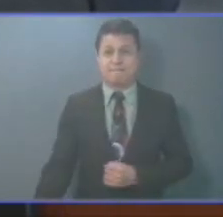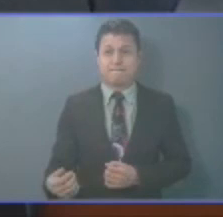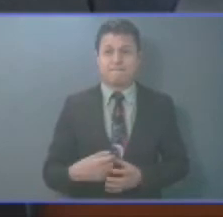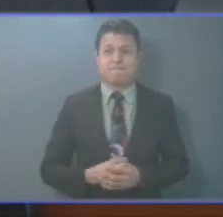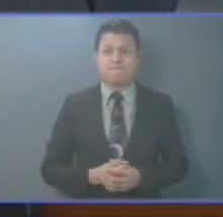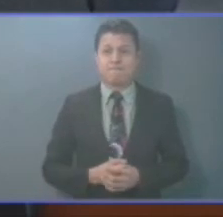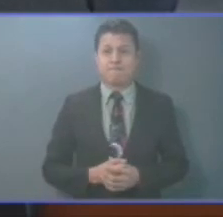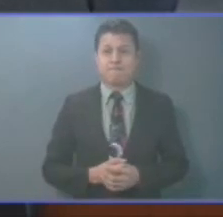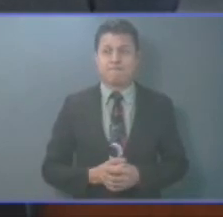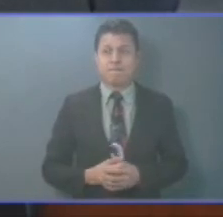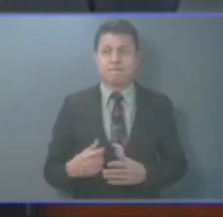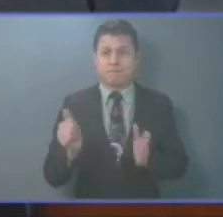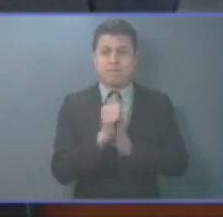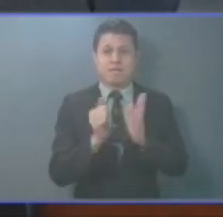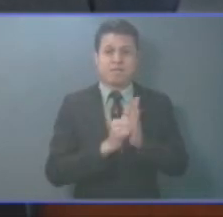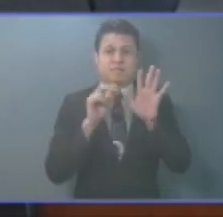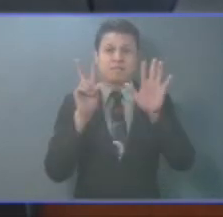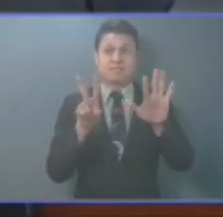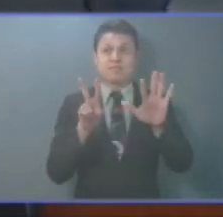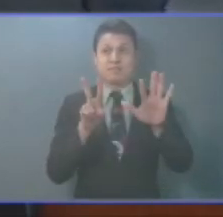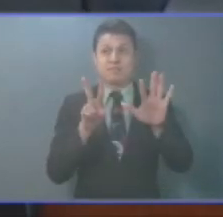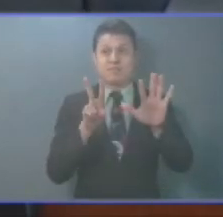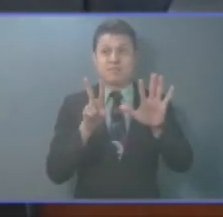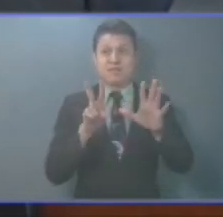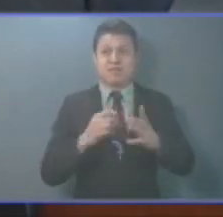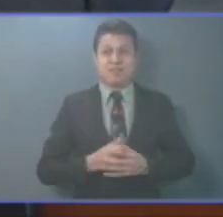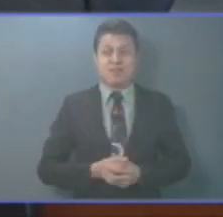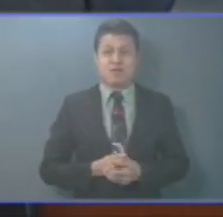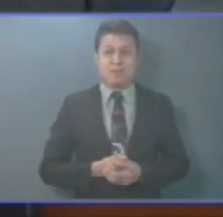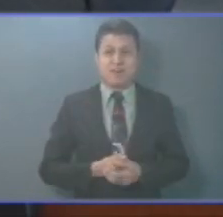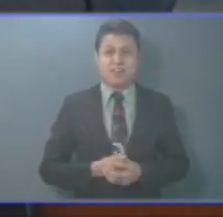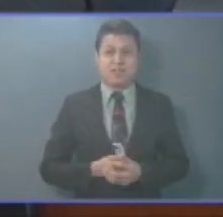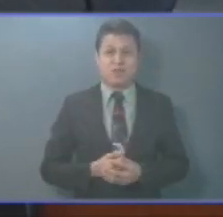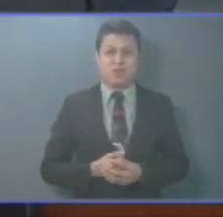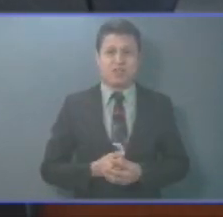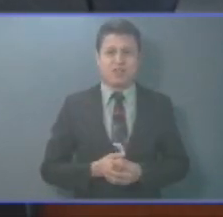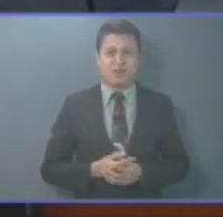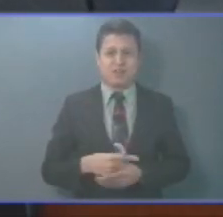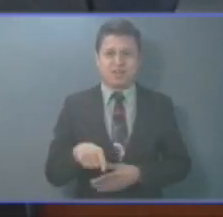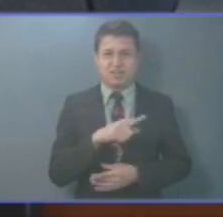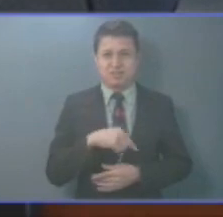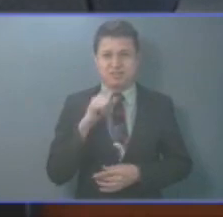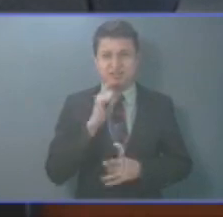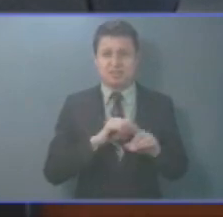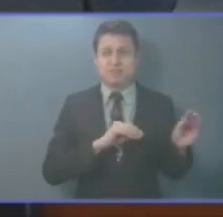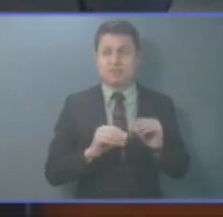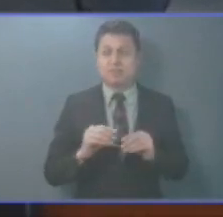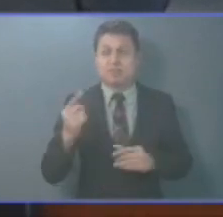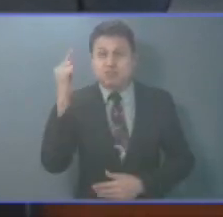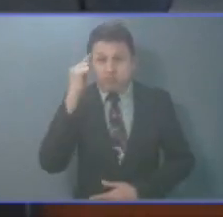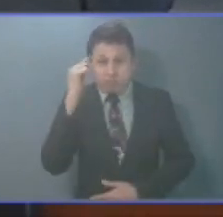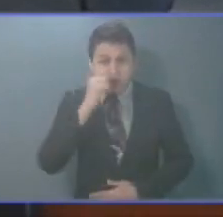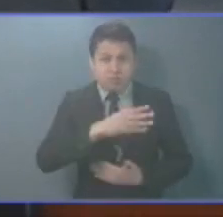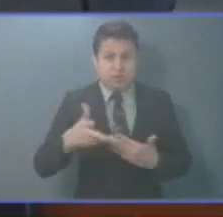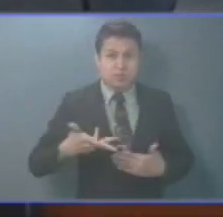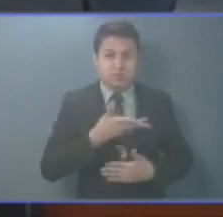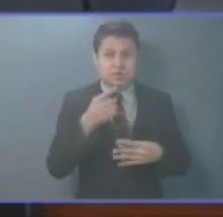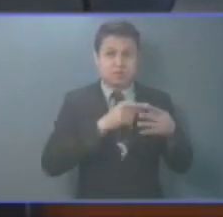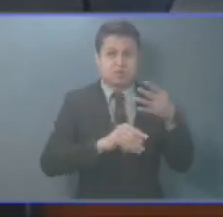Derechos. Artículo 7. Las personas con discapacidad gozan de los derechos consagrados en la